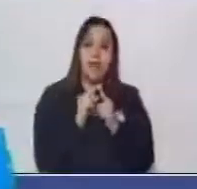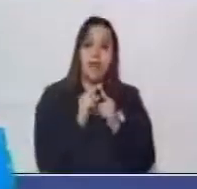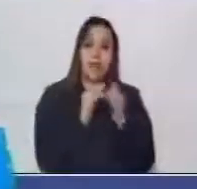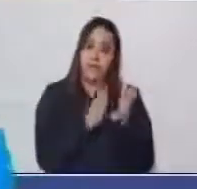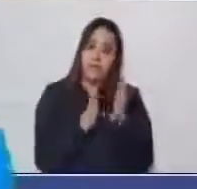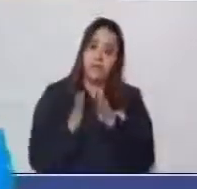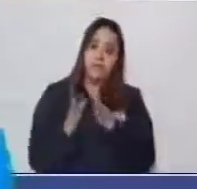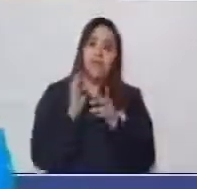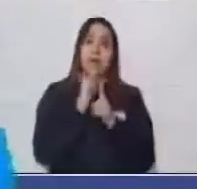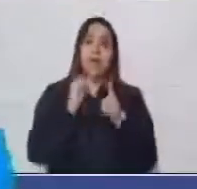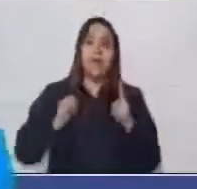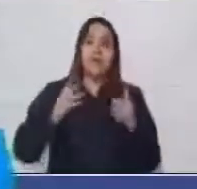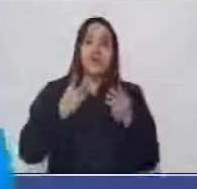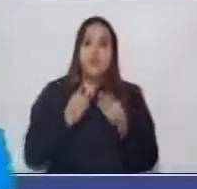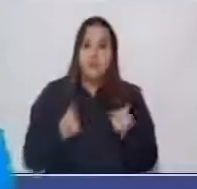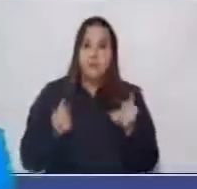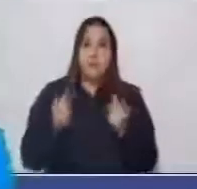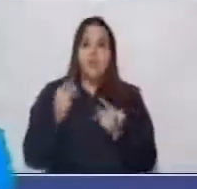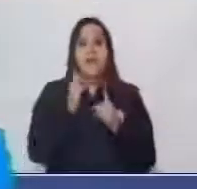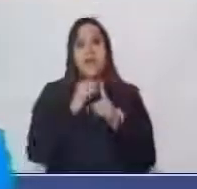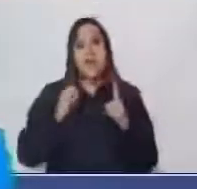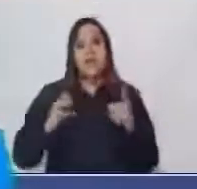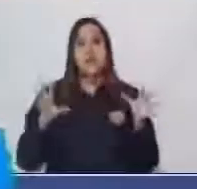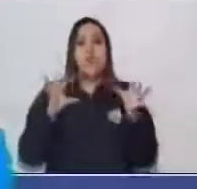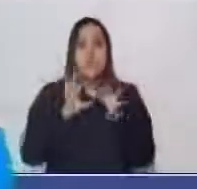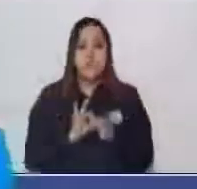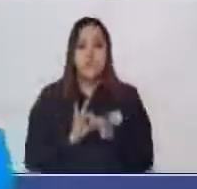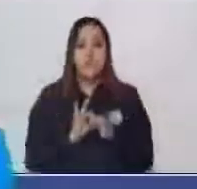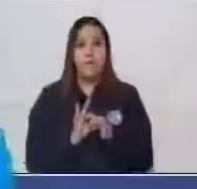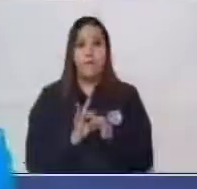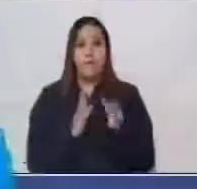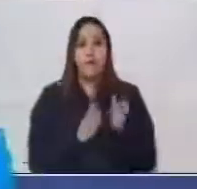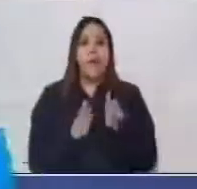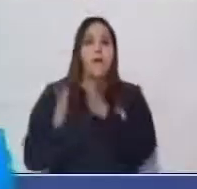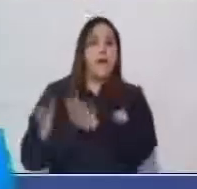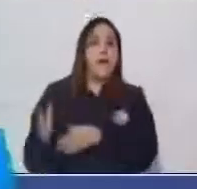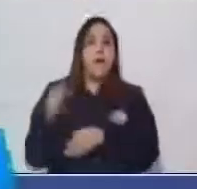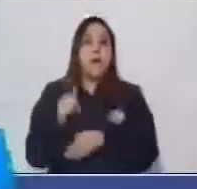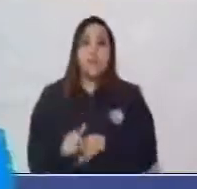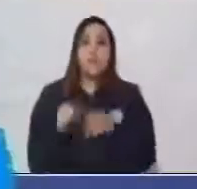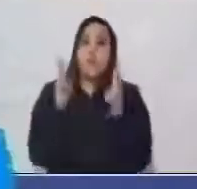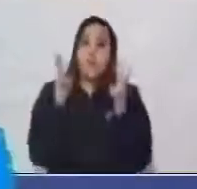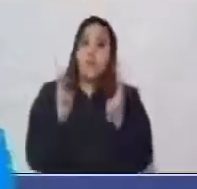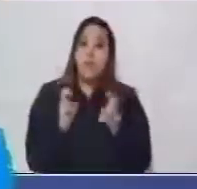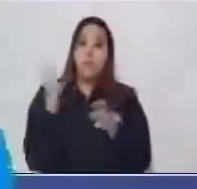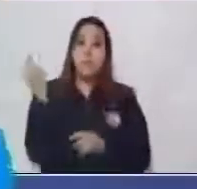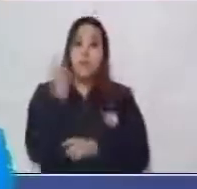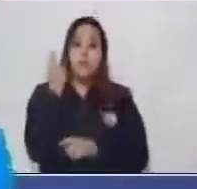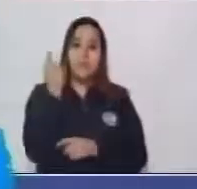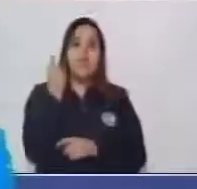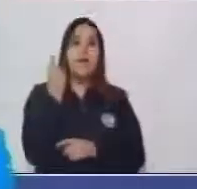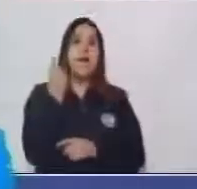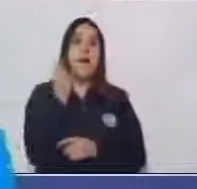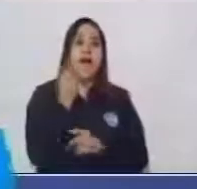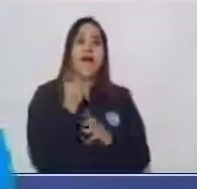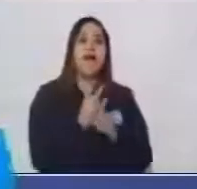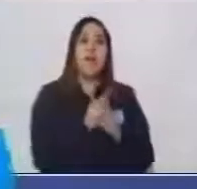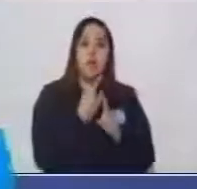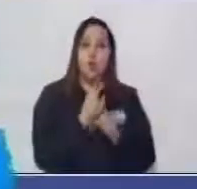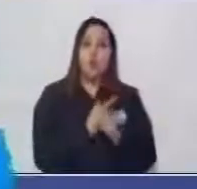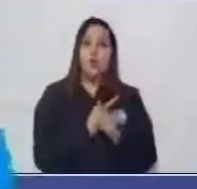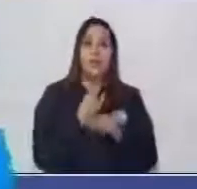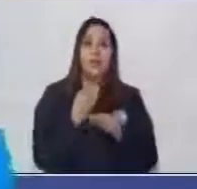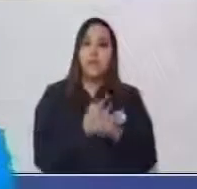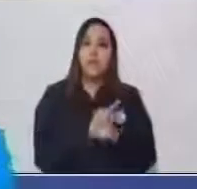compuesta. Ahora vamos a entrar también a una parte importante, que es el correcto uso o